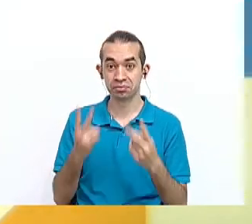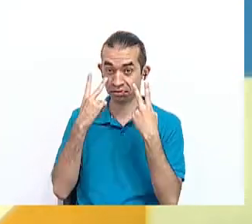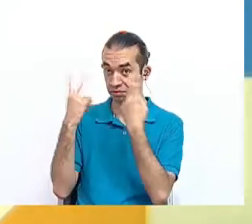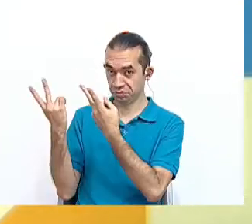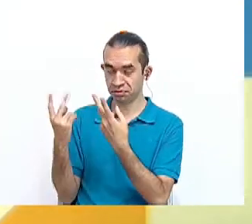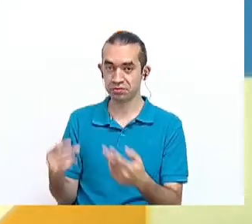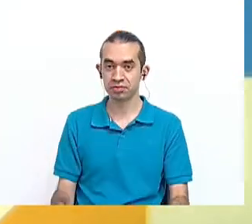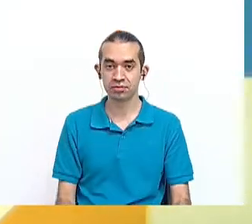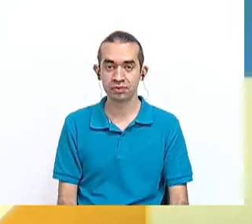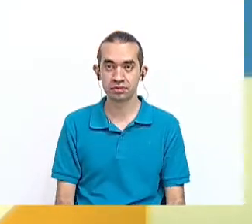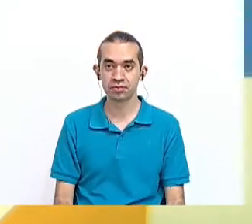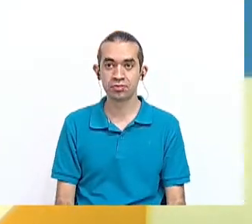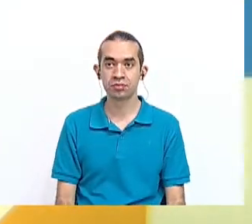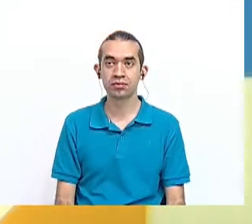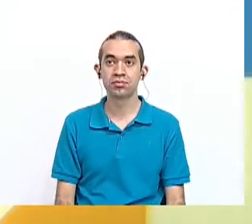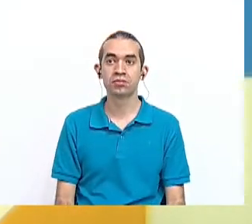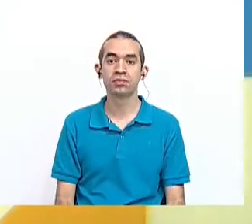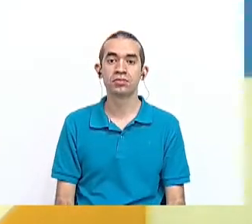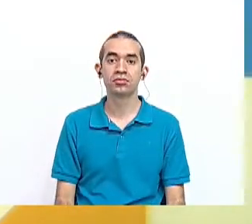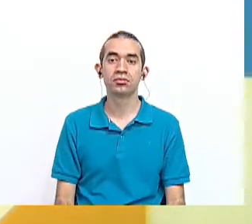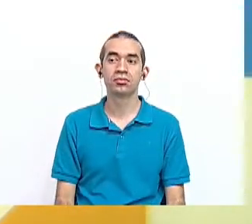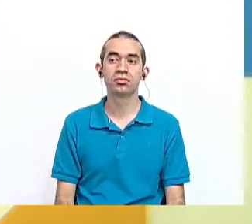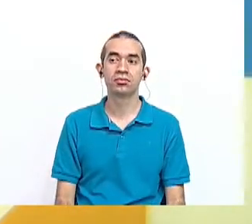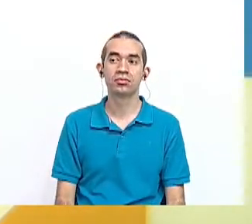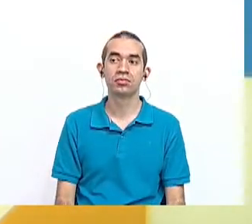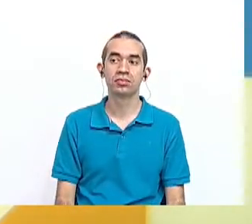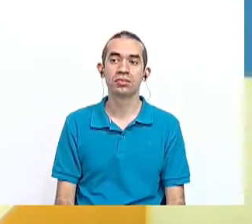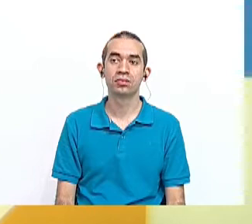Veamos. Tenemos,